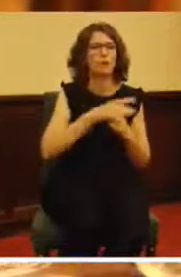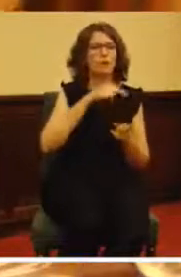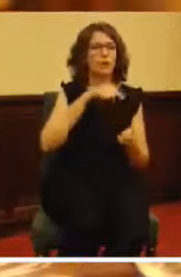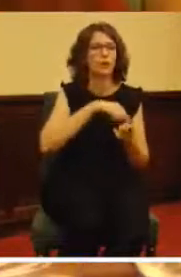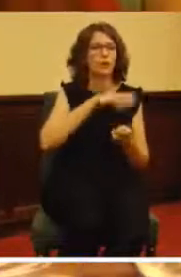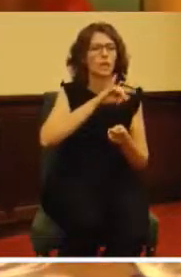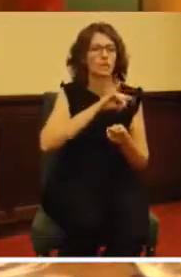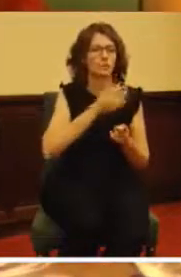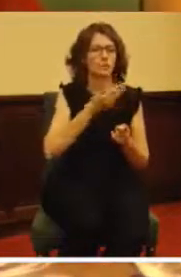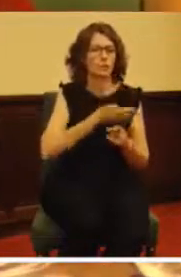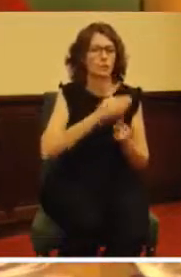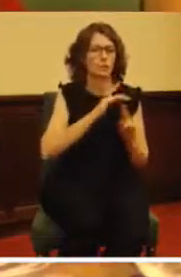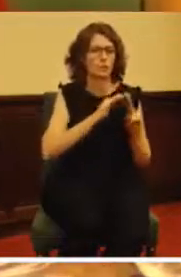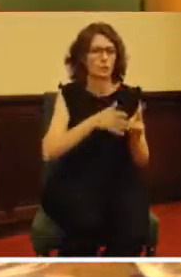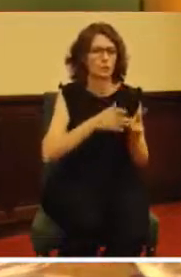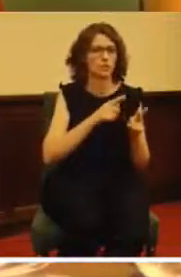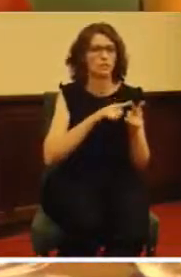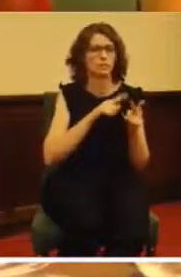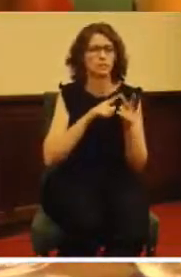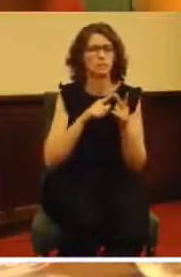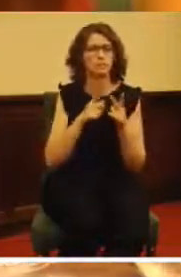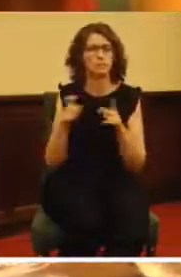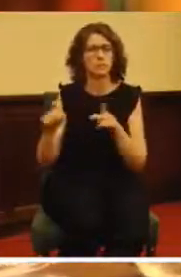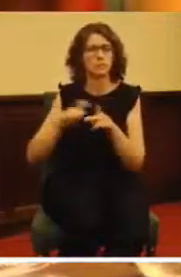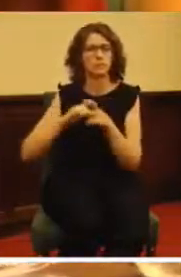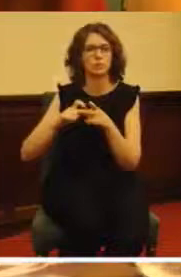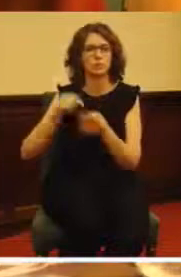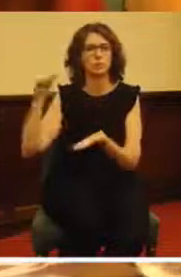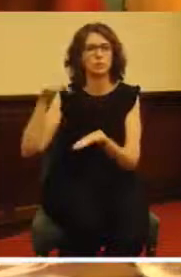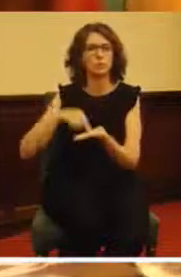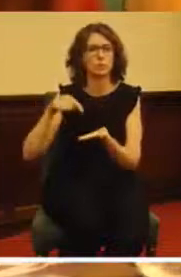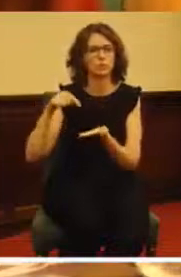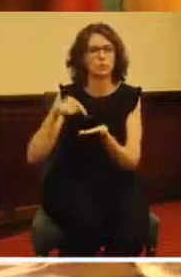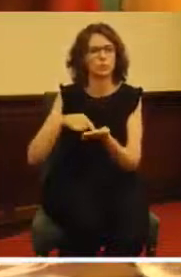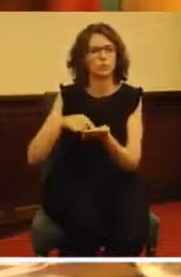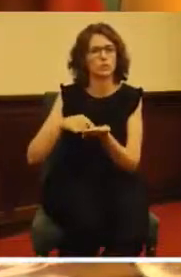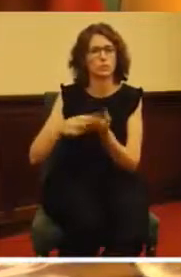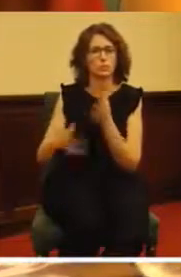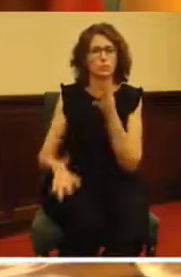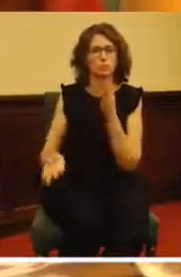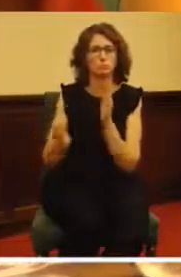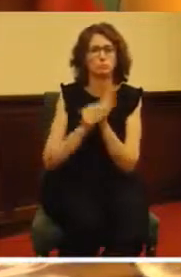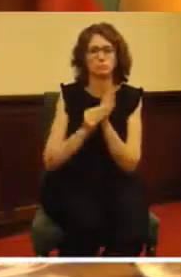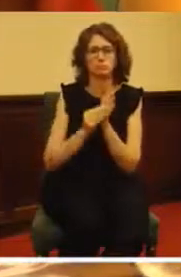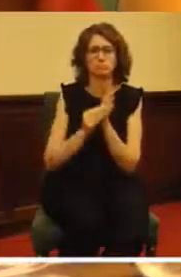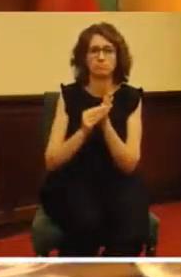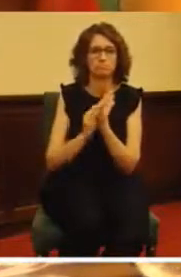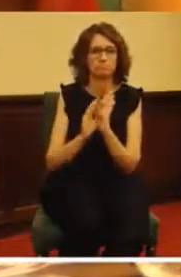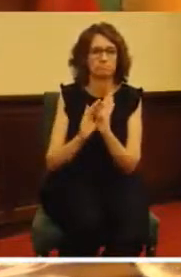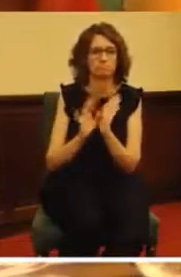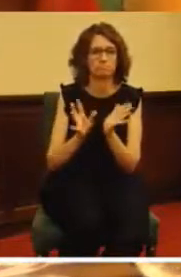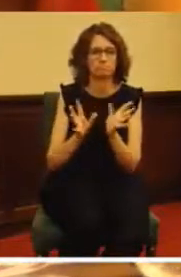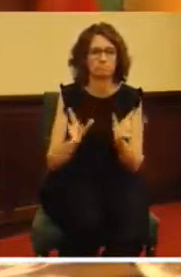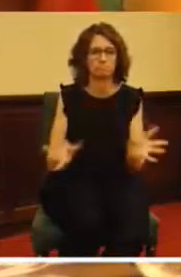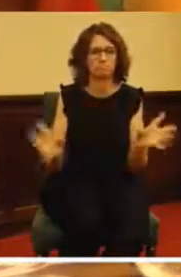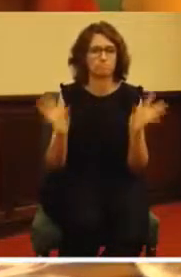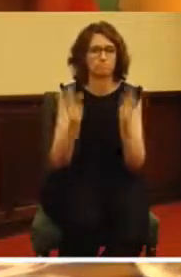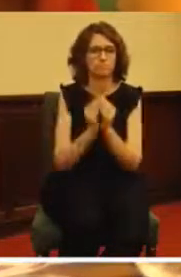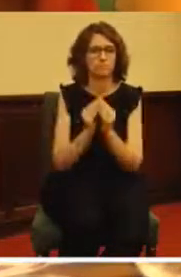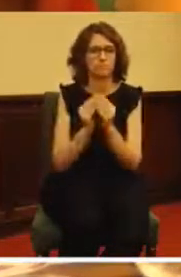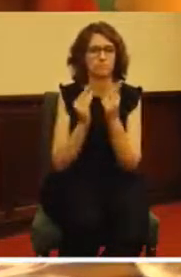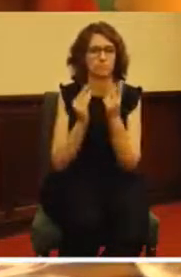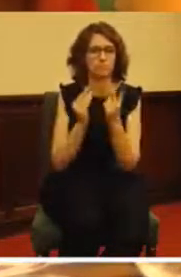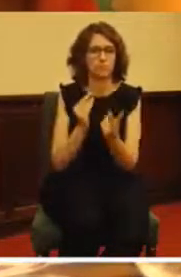los inmuebles, y la otra parte es el tipo impositivo que hay que aplicar. Entonces, esas dos